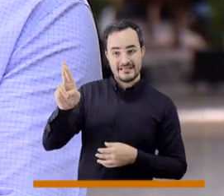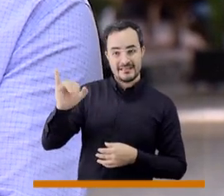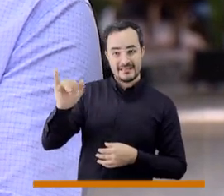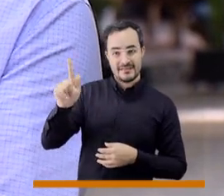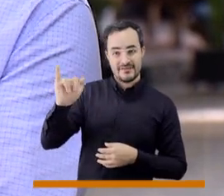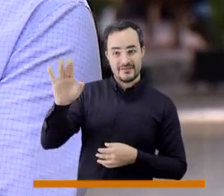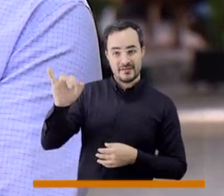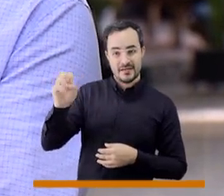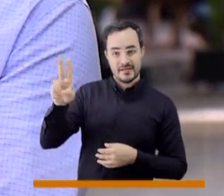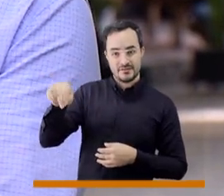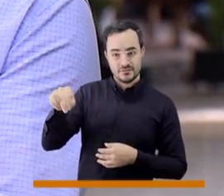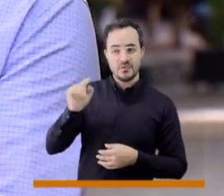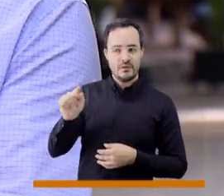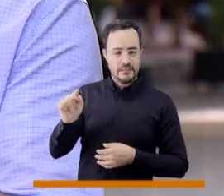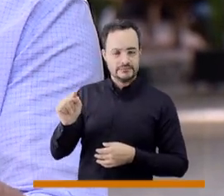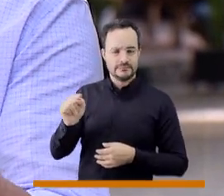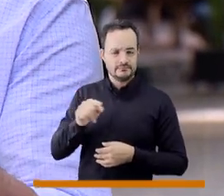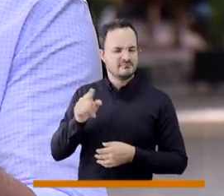venido